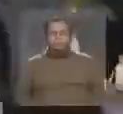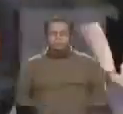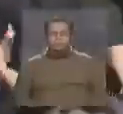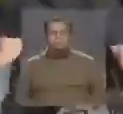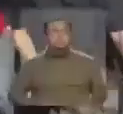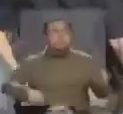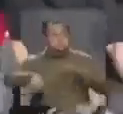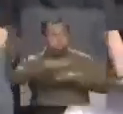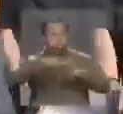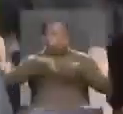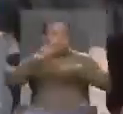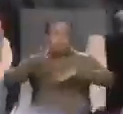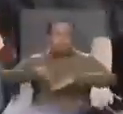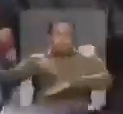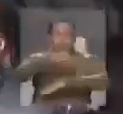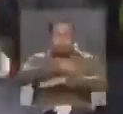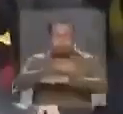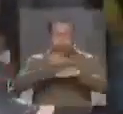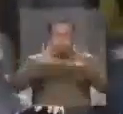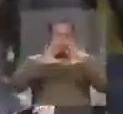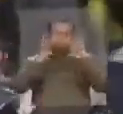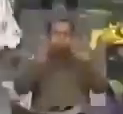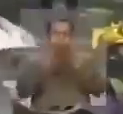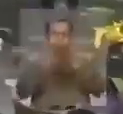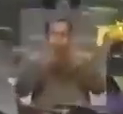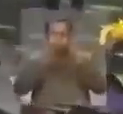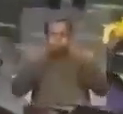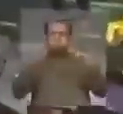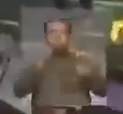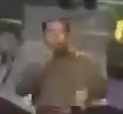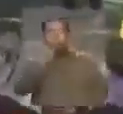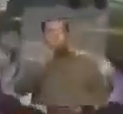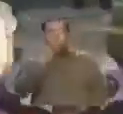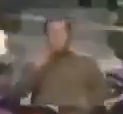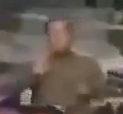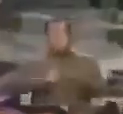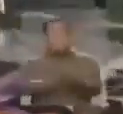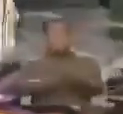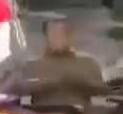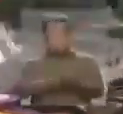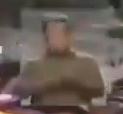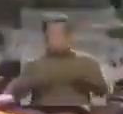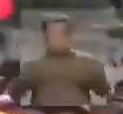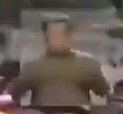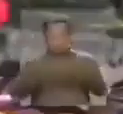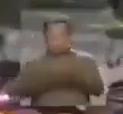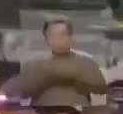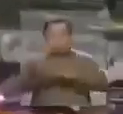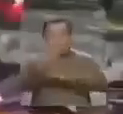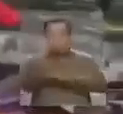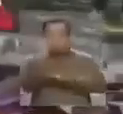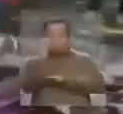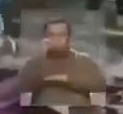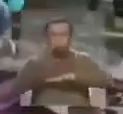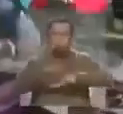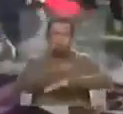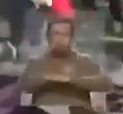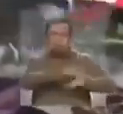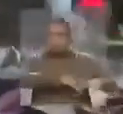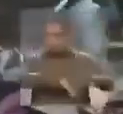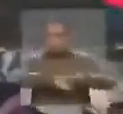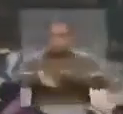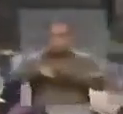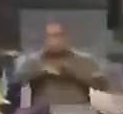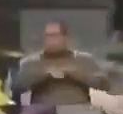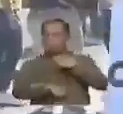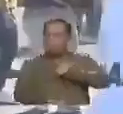El ambiente previo al encuentro mundialista estuvo cargado de color, música e hinchas colombianos que anticipaban el triunfo